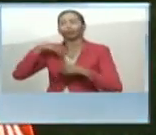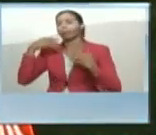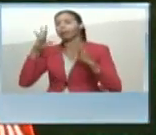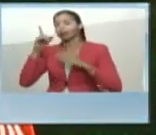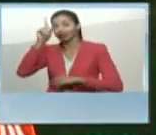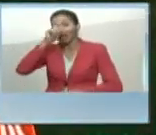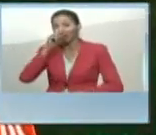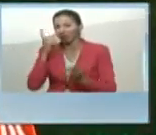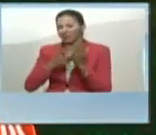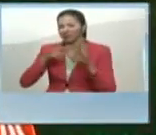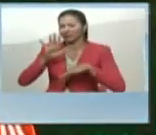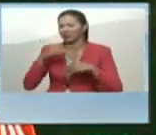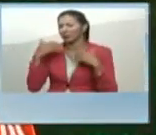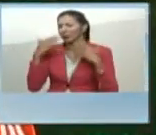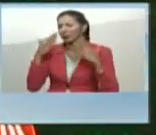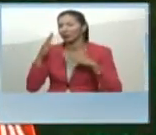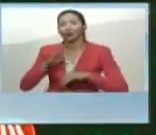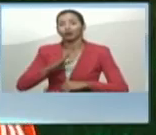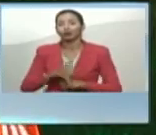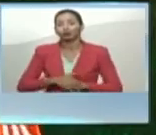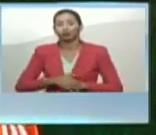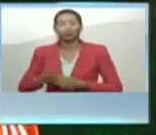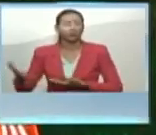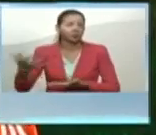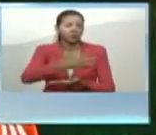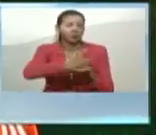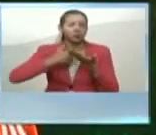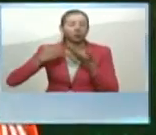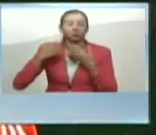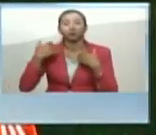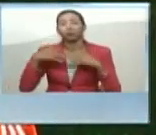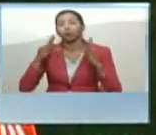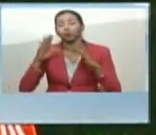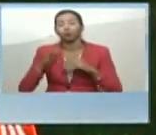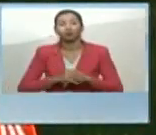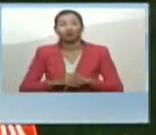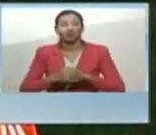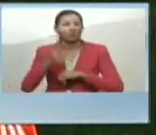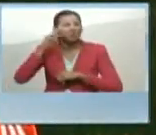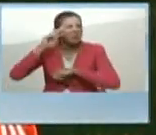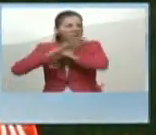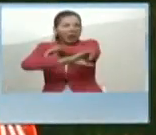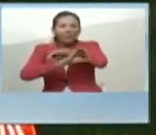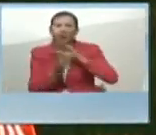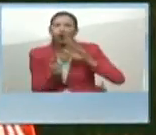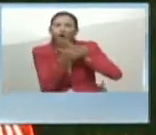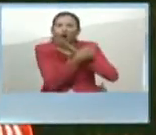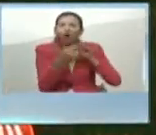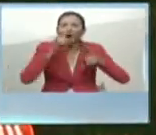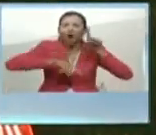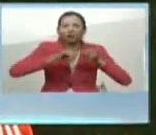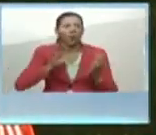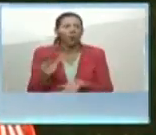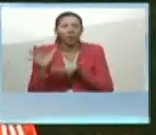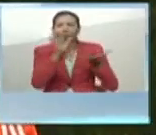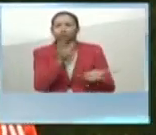para que sepan, de incautación histórica de contrabando, acaparamiento, pero es un récord